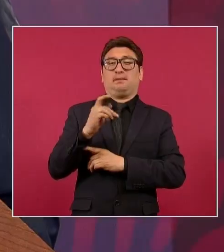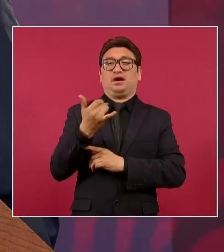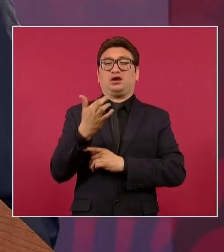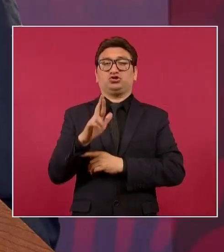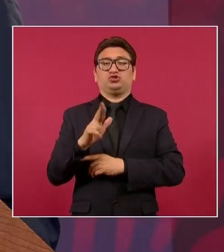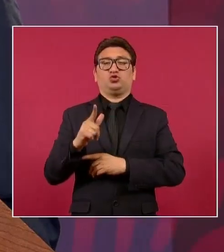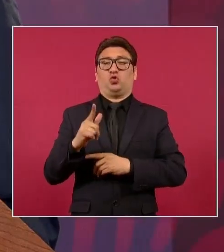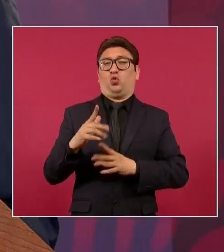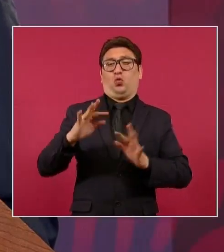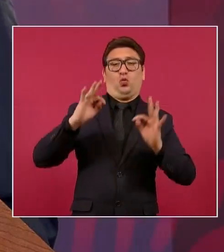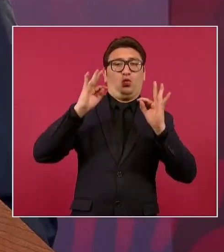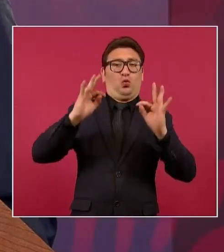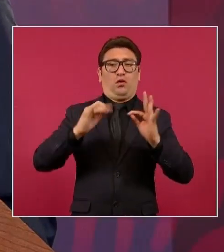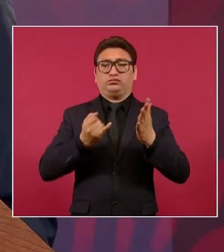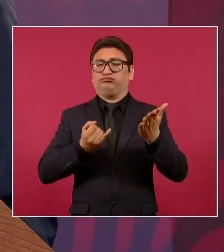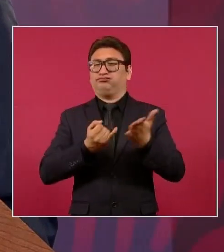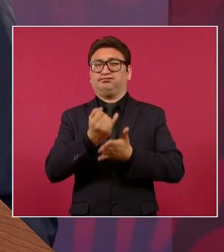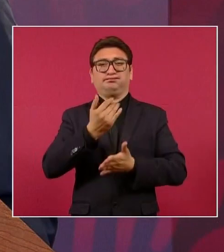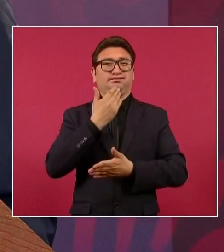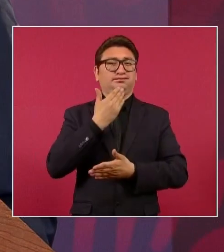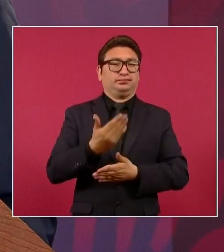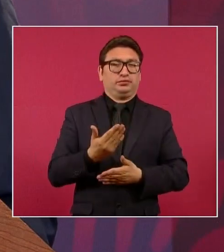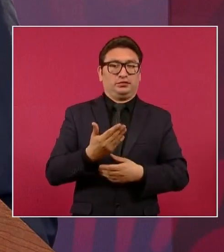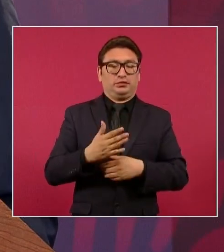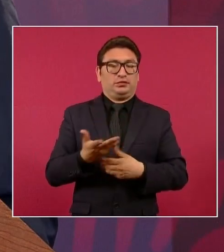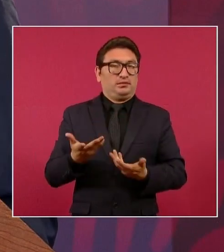Pero qué buena decisión, porque